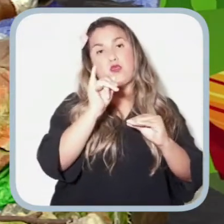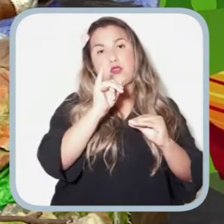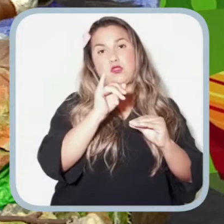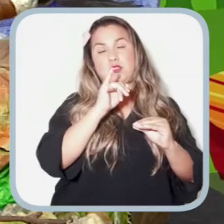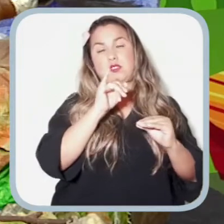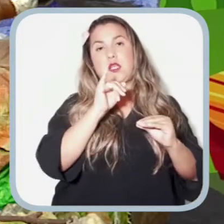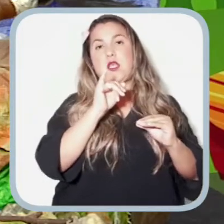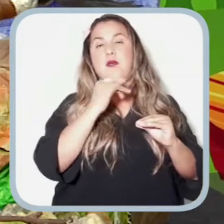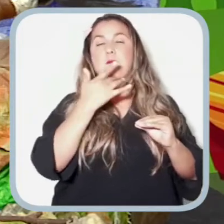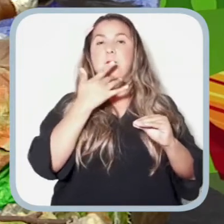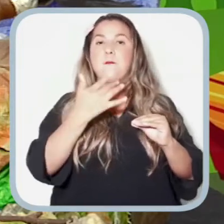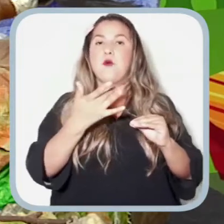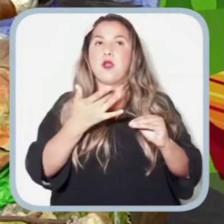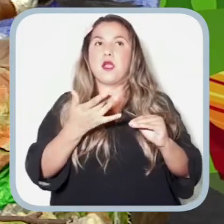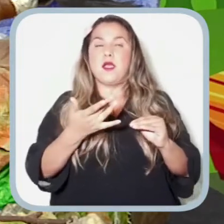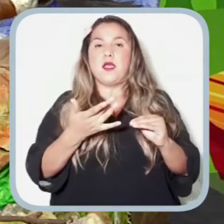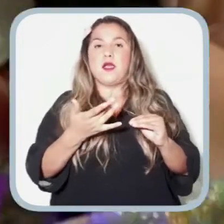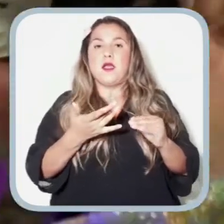sea